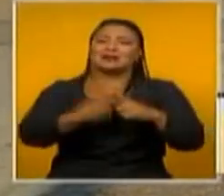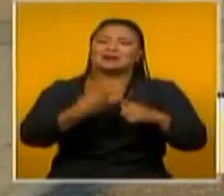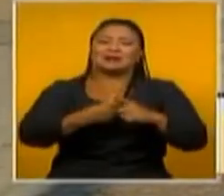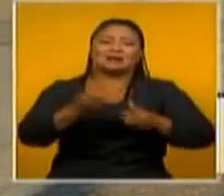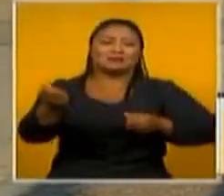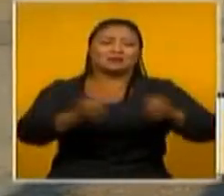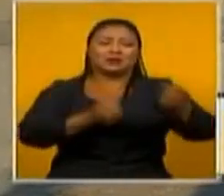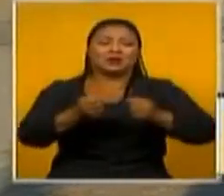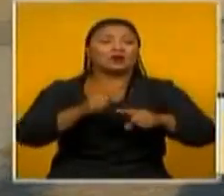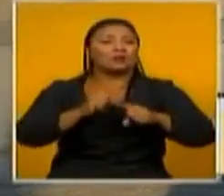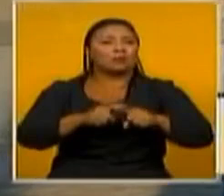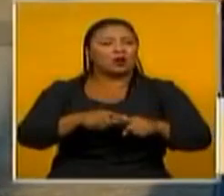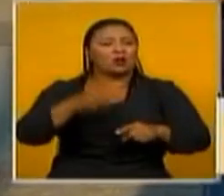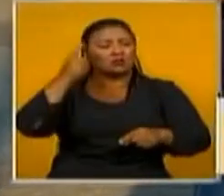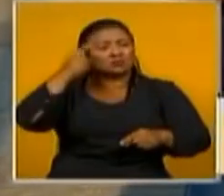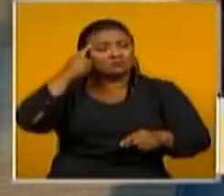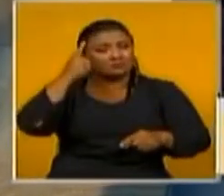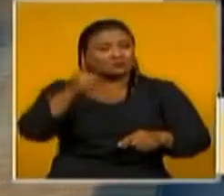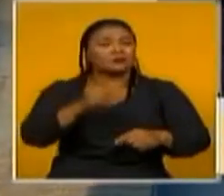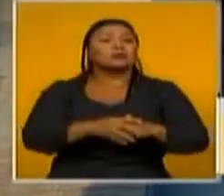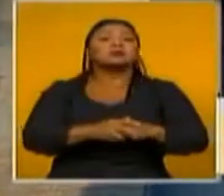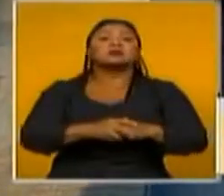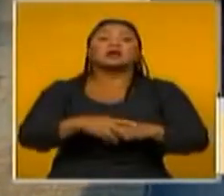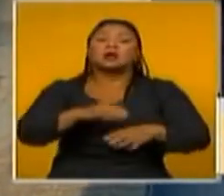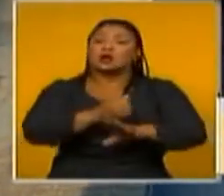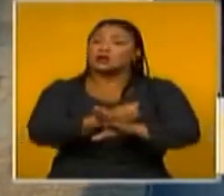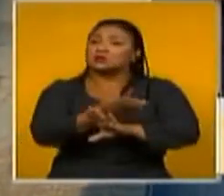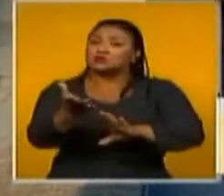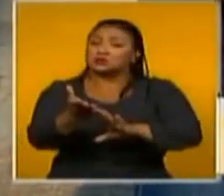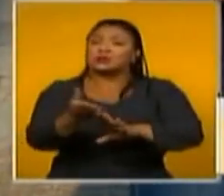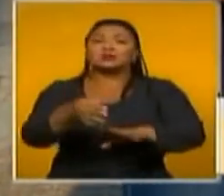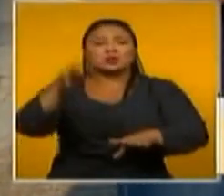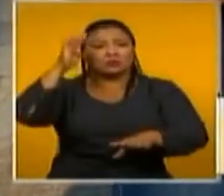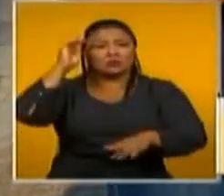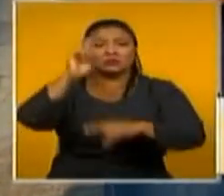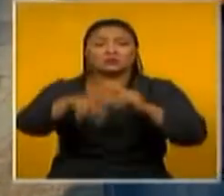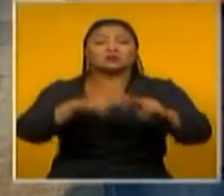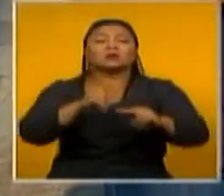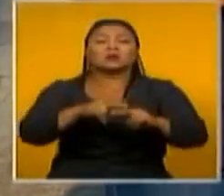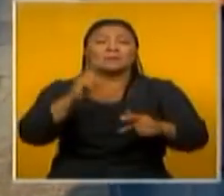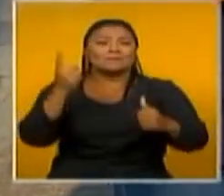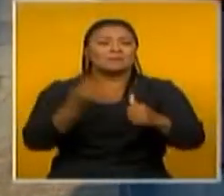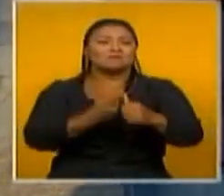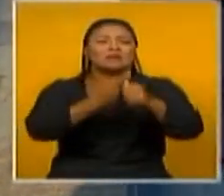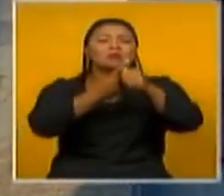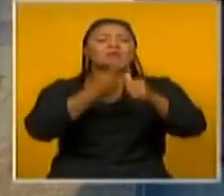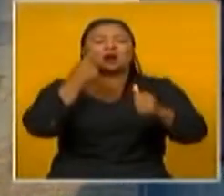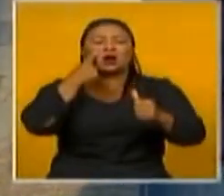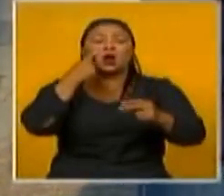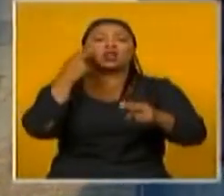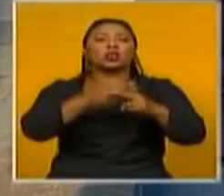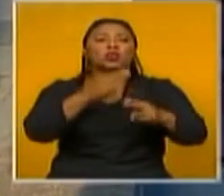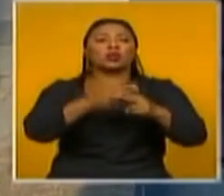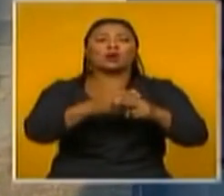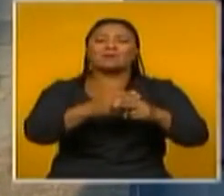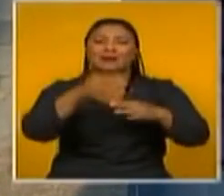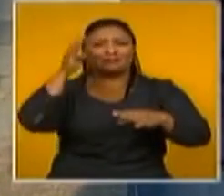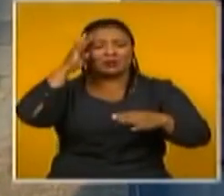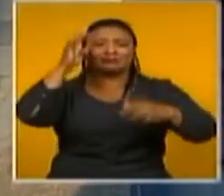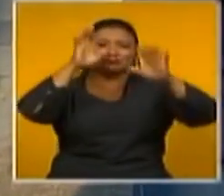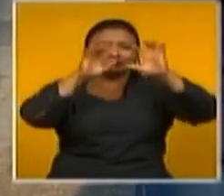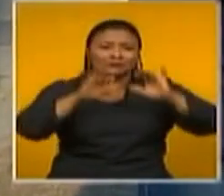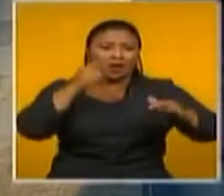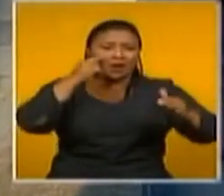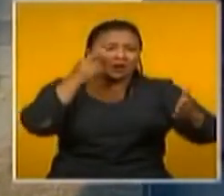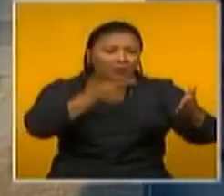debe tomar en cuenta también las recomendaciones que da la Policía Nacional, que van desde verificar antecedentes hasta solicitar